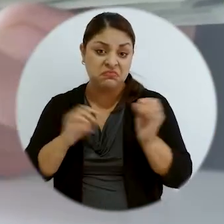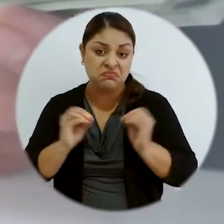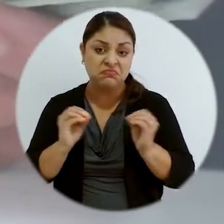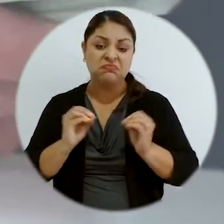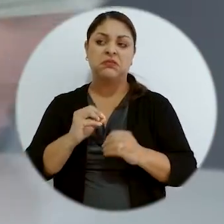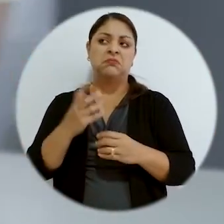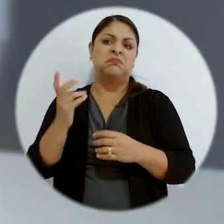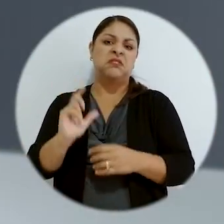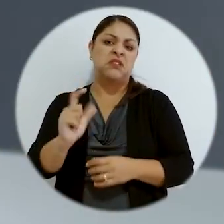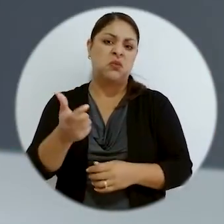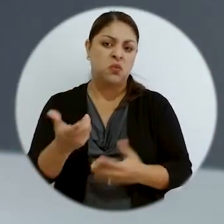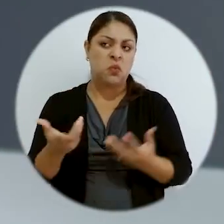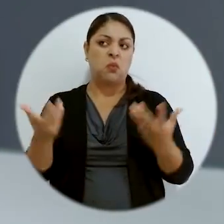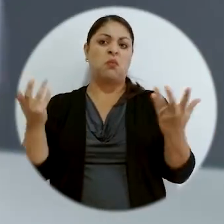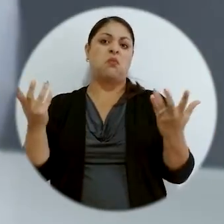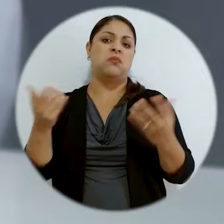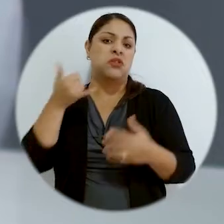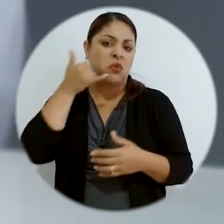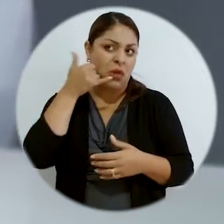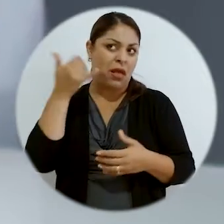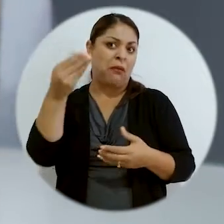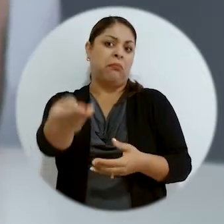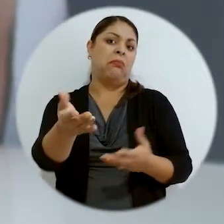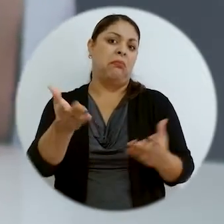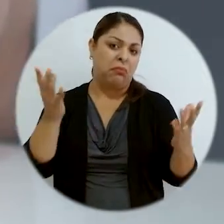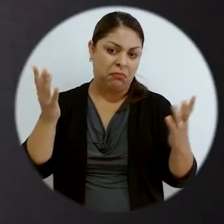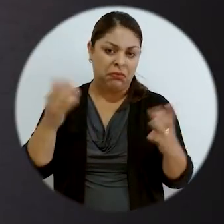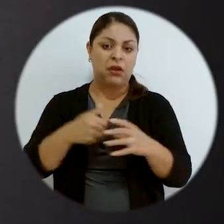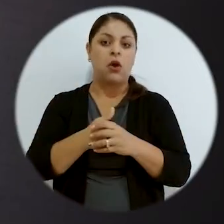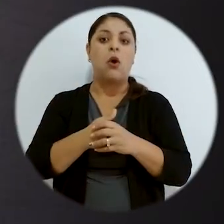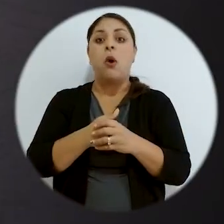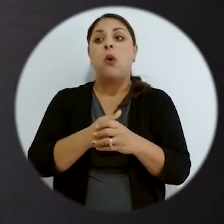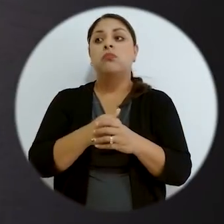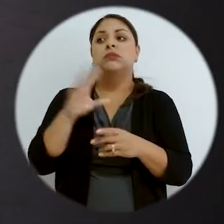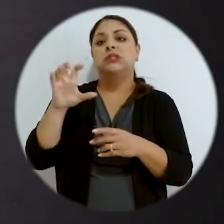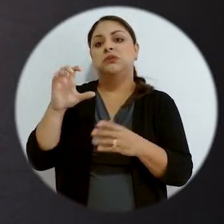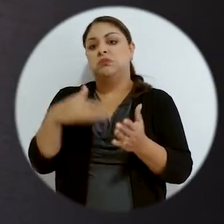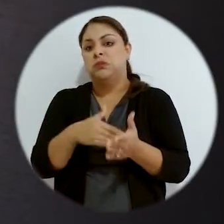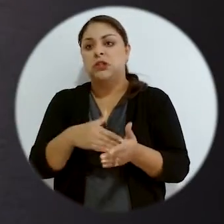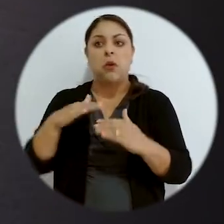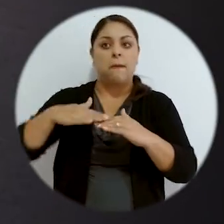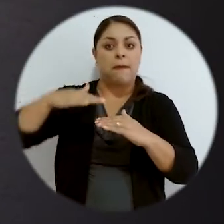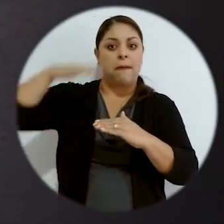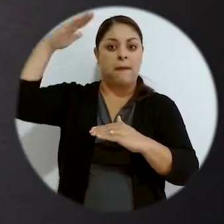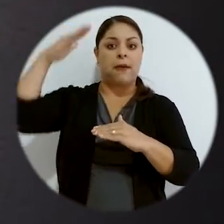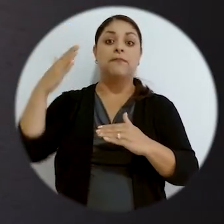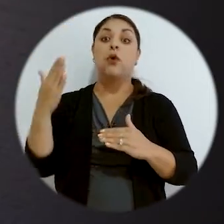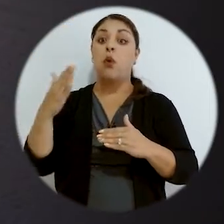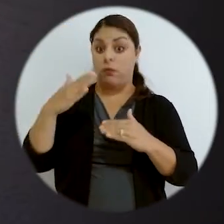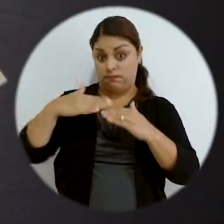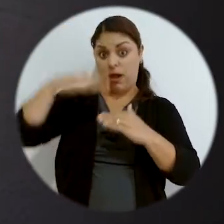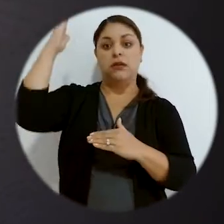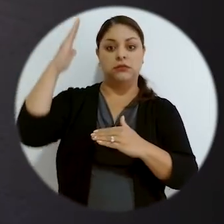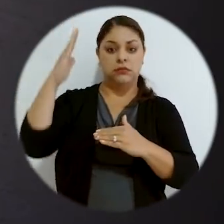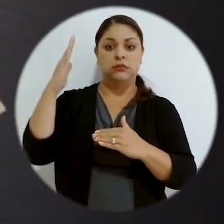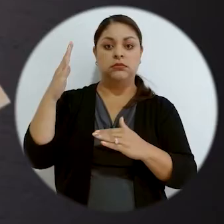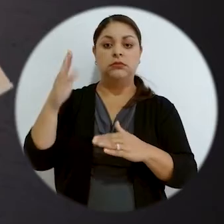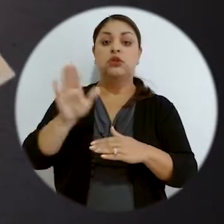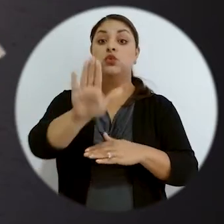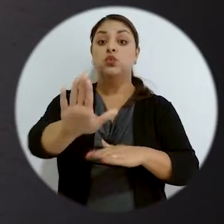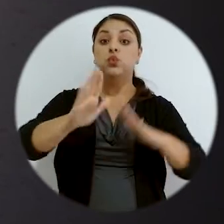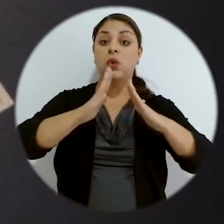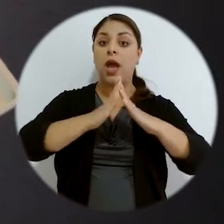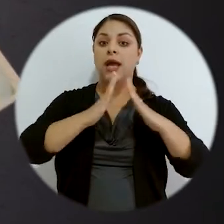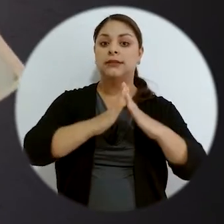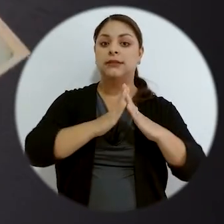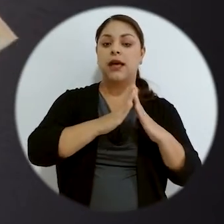más con su cédula. O aparecen préstamos de más capacidad, en donde hipotecas tu casa